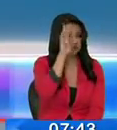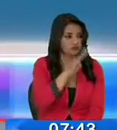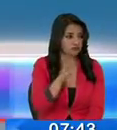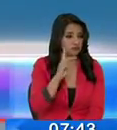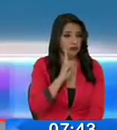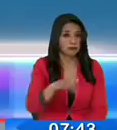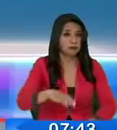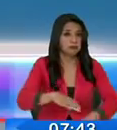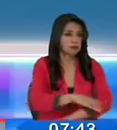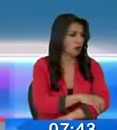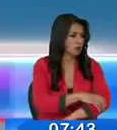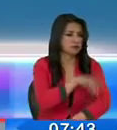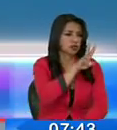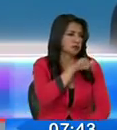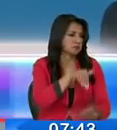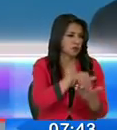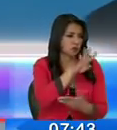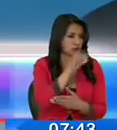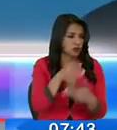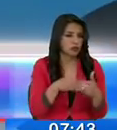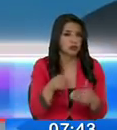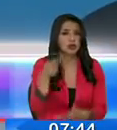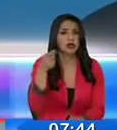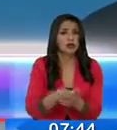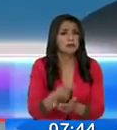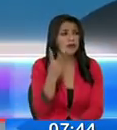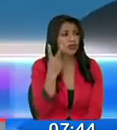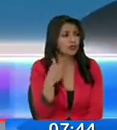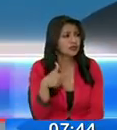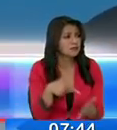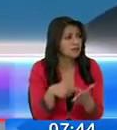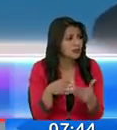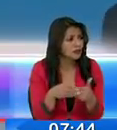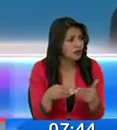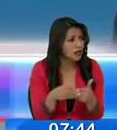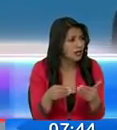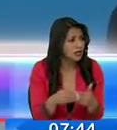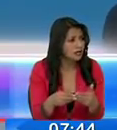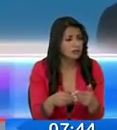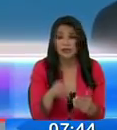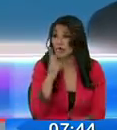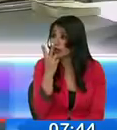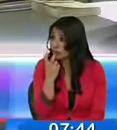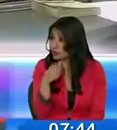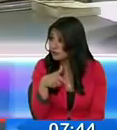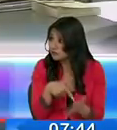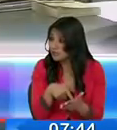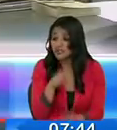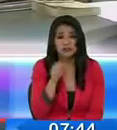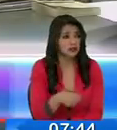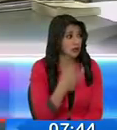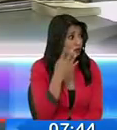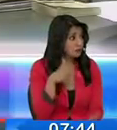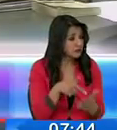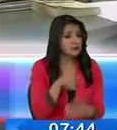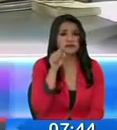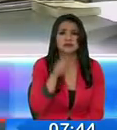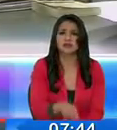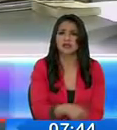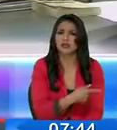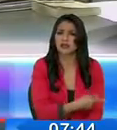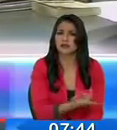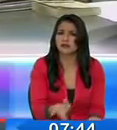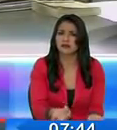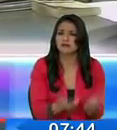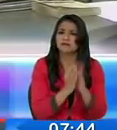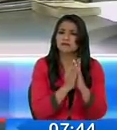de $2,400 compraron en $12,500, solo por señalar. ¿$12,500? Así es. ¿Qué periodos son de la